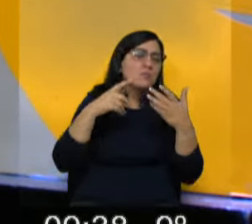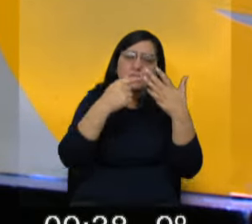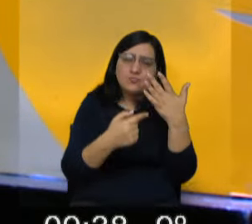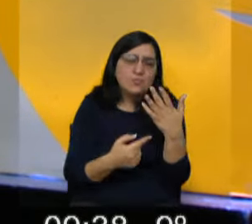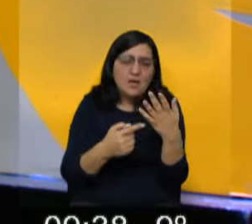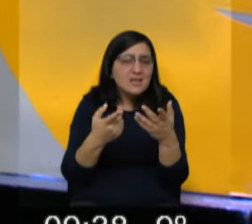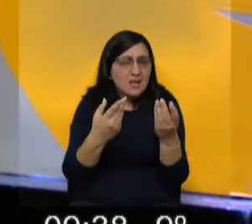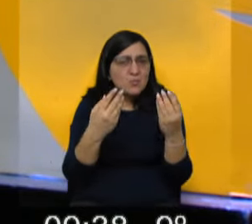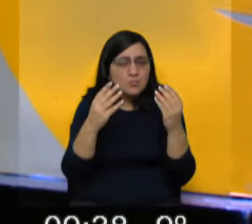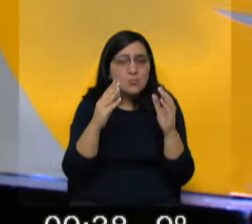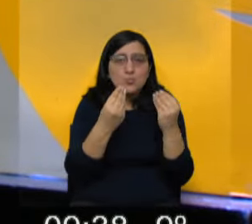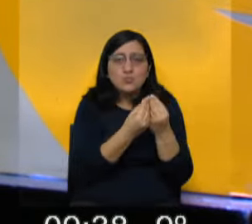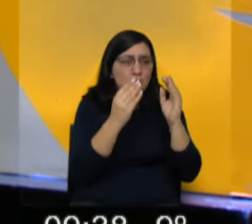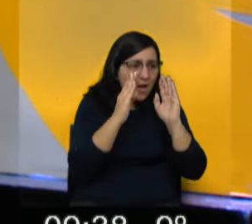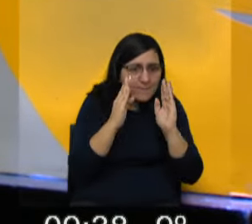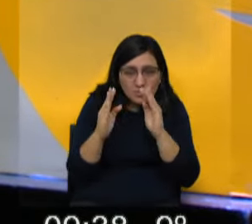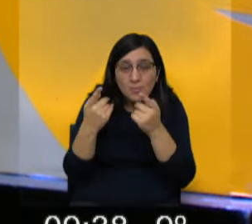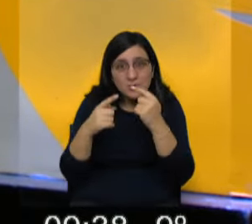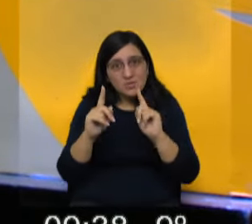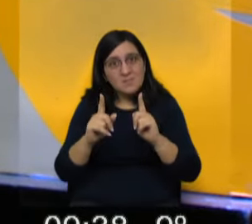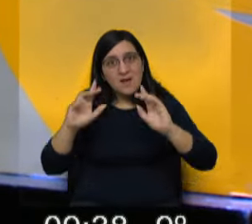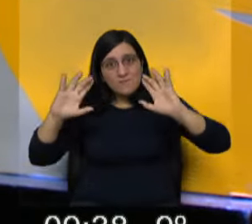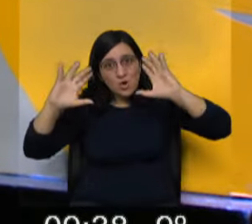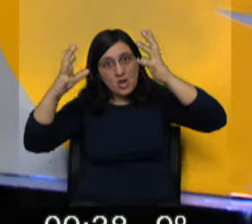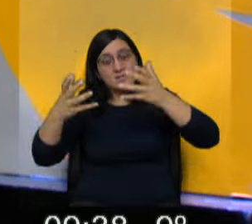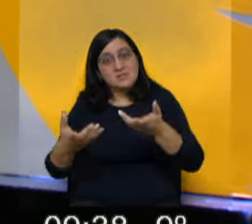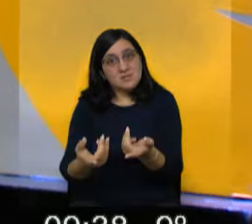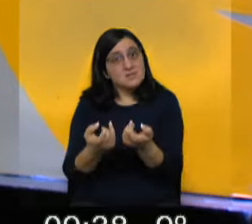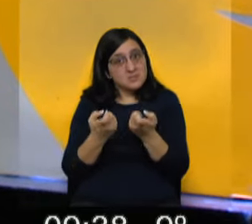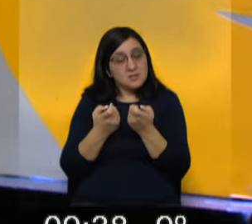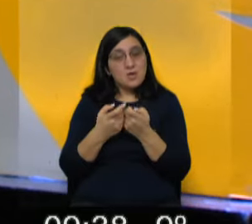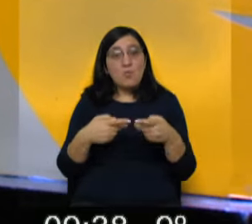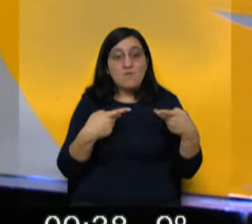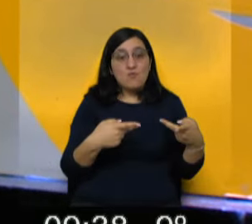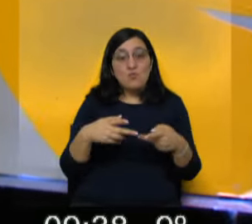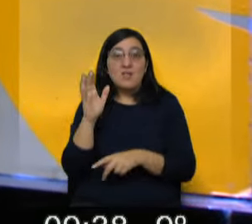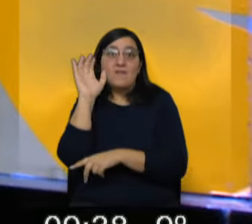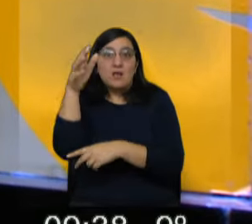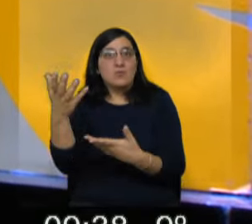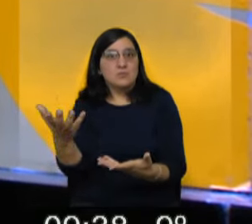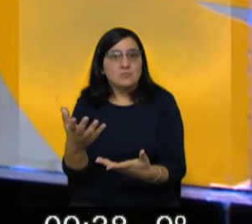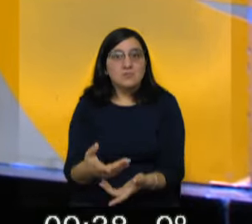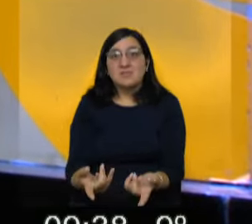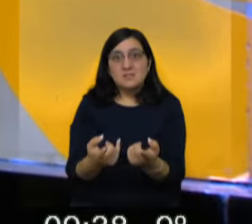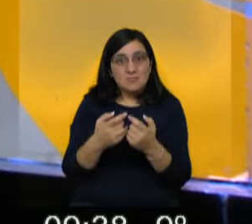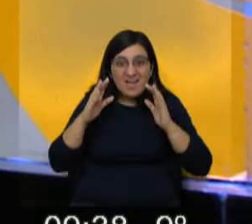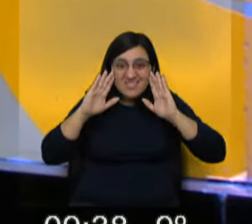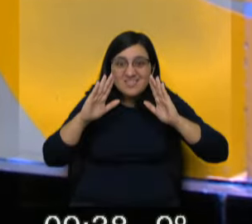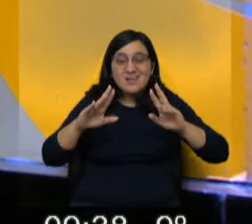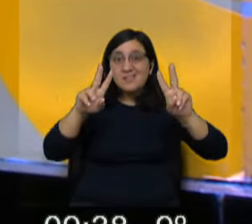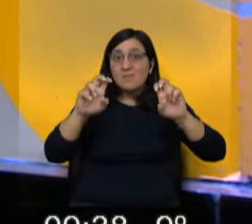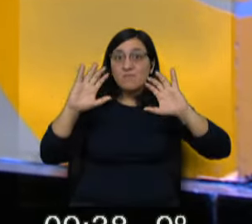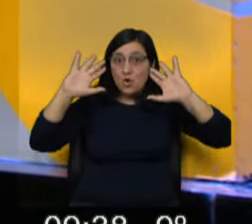de todo eso, que hay que atender la violencia en determinados deportes como el fútbol y el básquetbol, estamos en el horno, si no lo